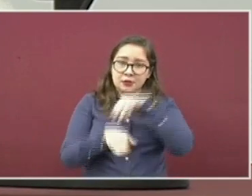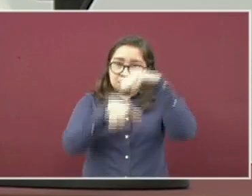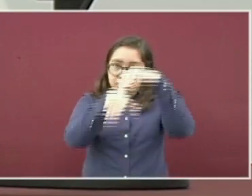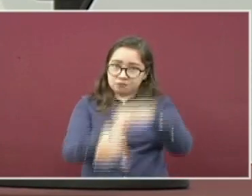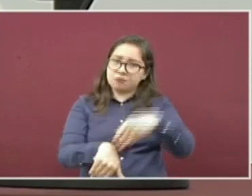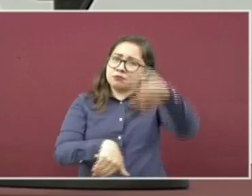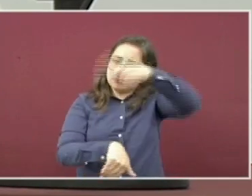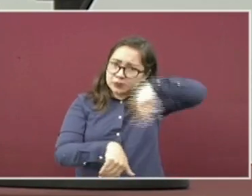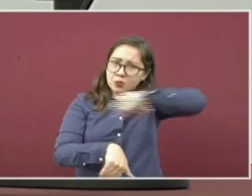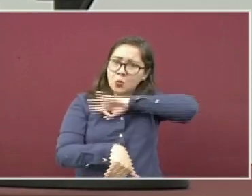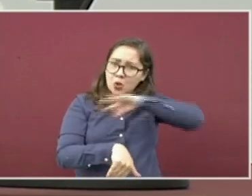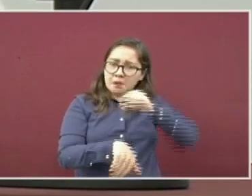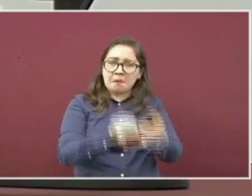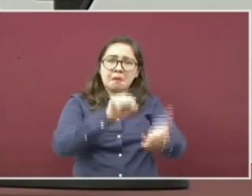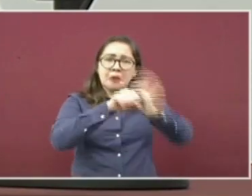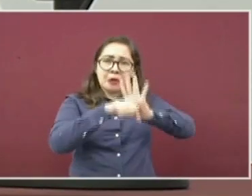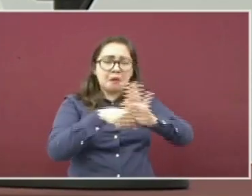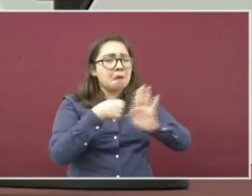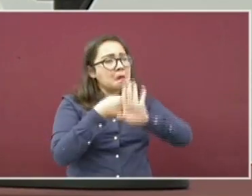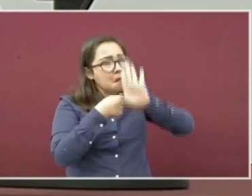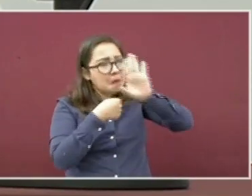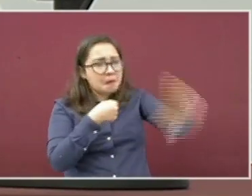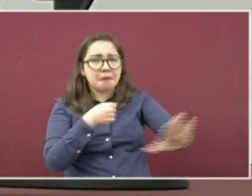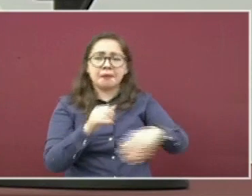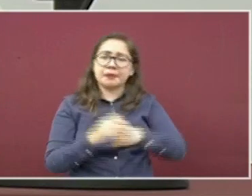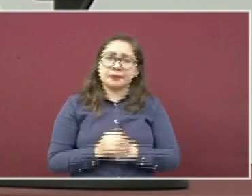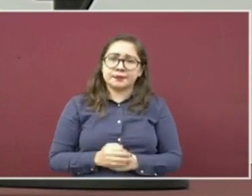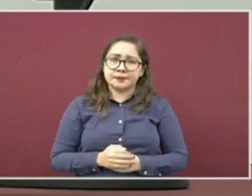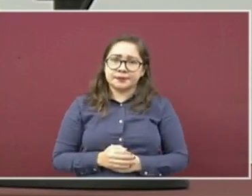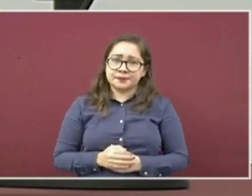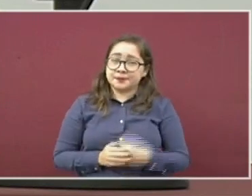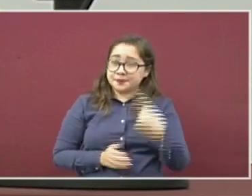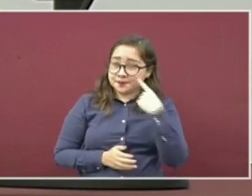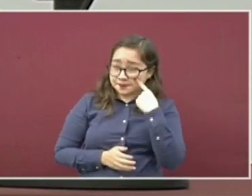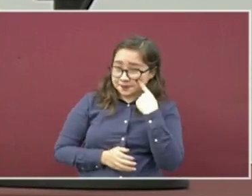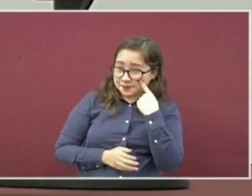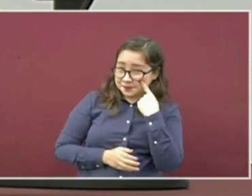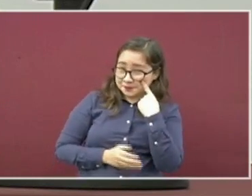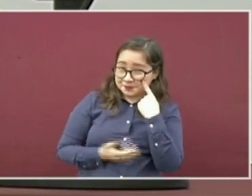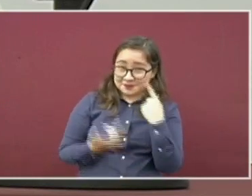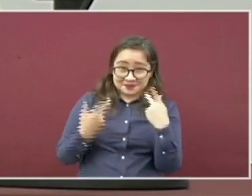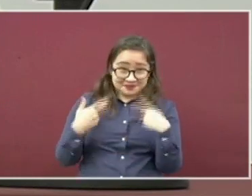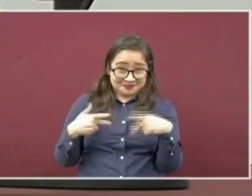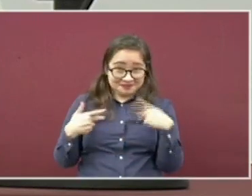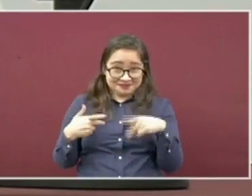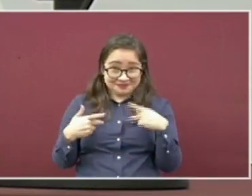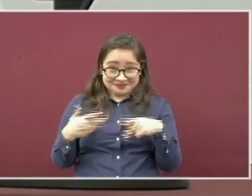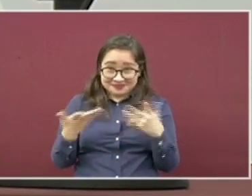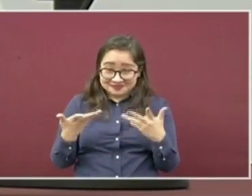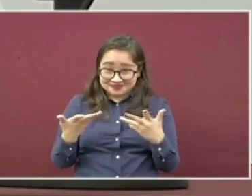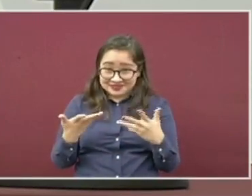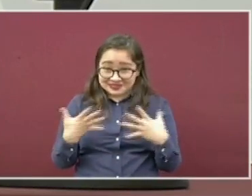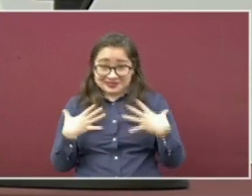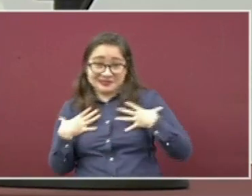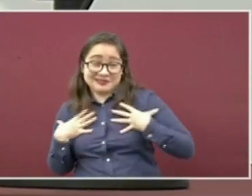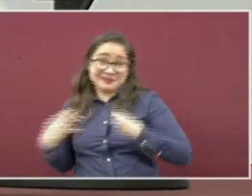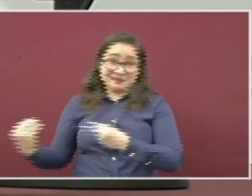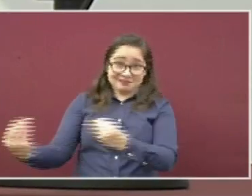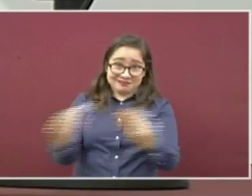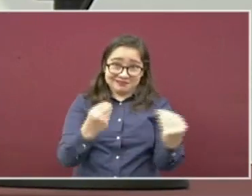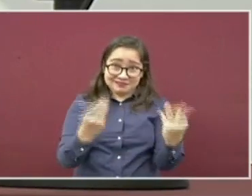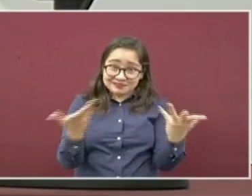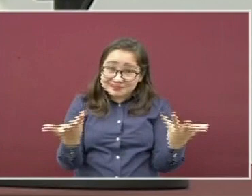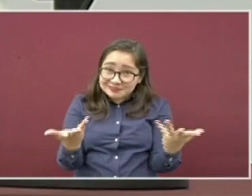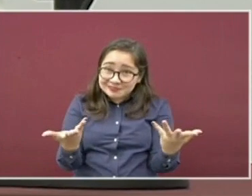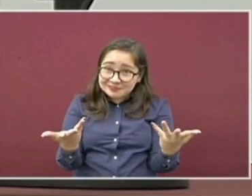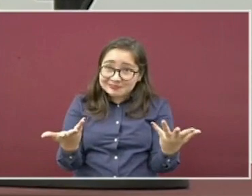contagiarse. Miren ustedes, contagiar a más gente y con eso, por supuesto, ayudarán a que los